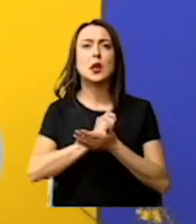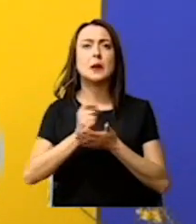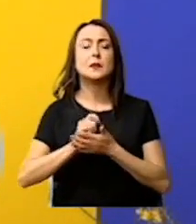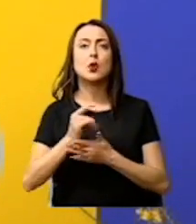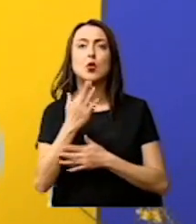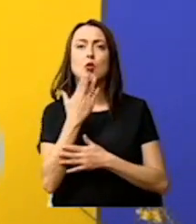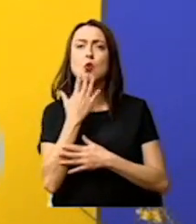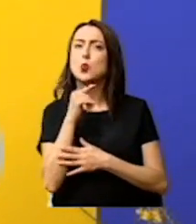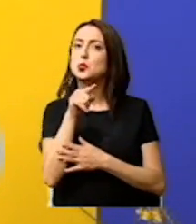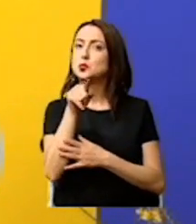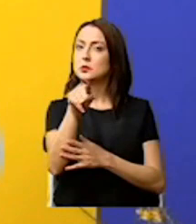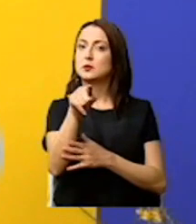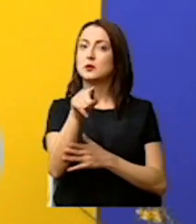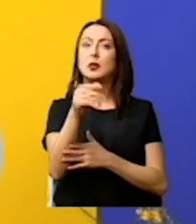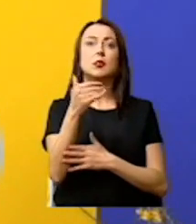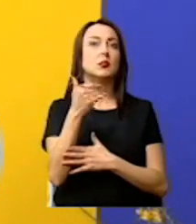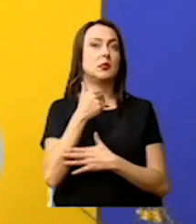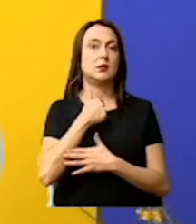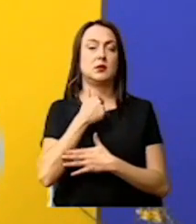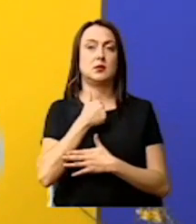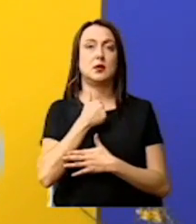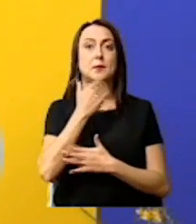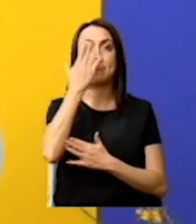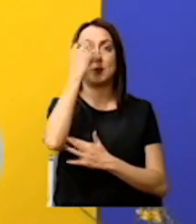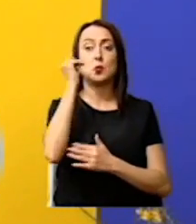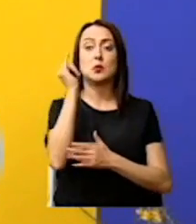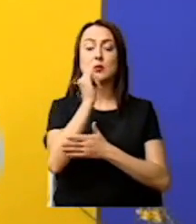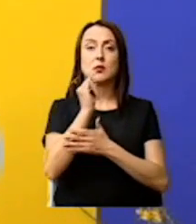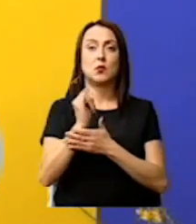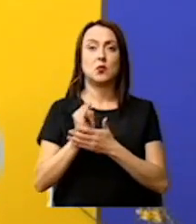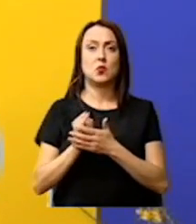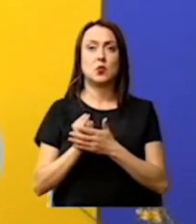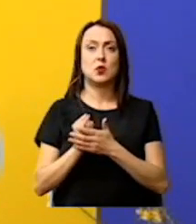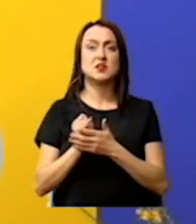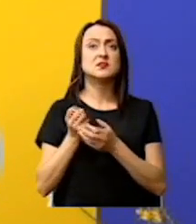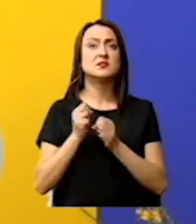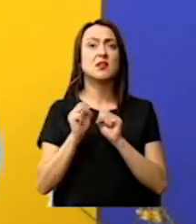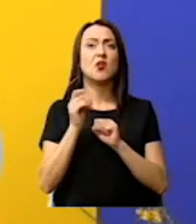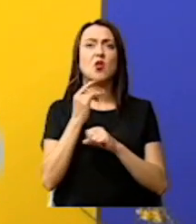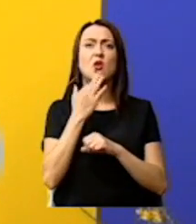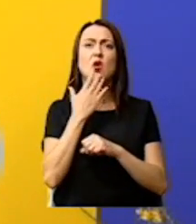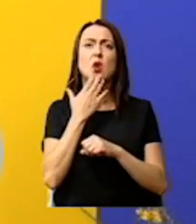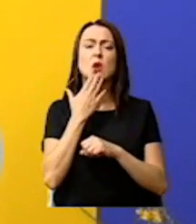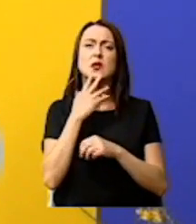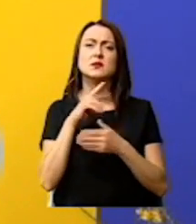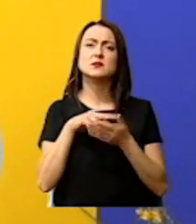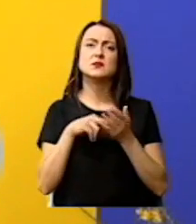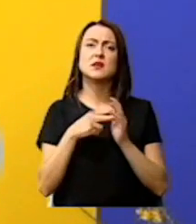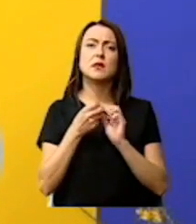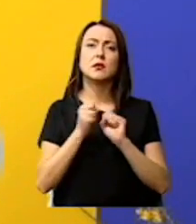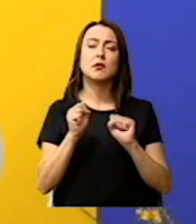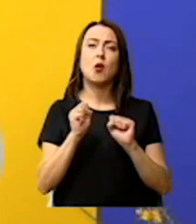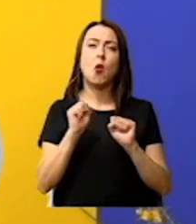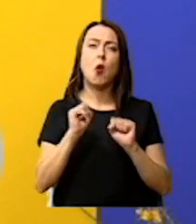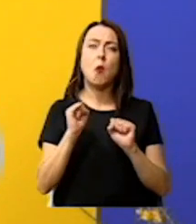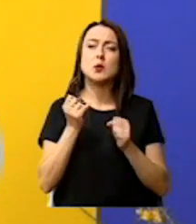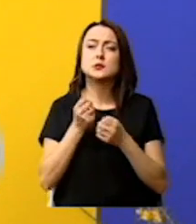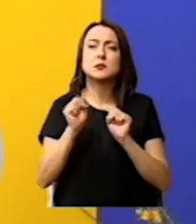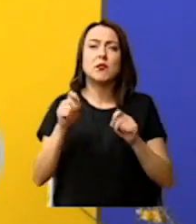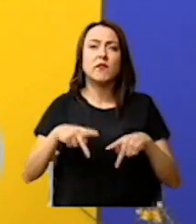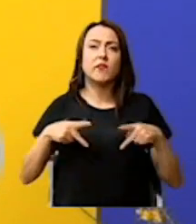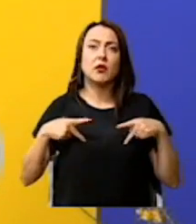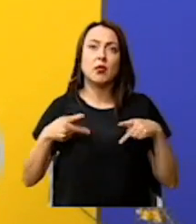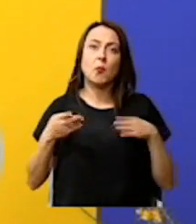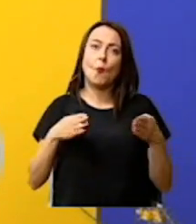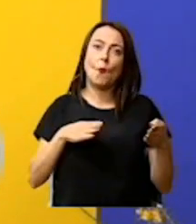que ustedes tengan, porque un dibujo sin color es un dibujo sin vida. En cambio, un dibujo con